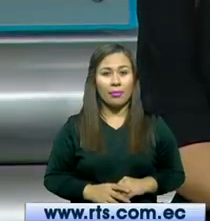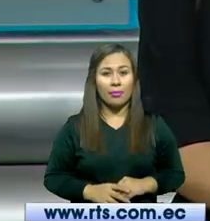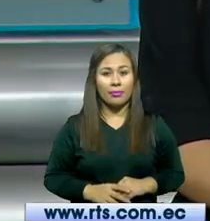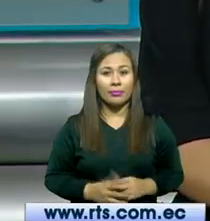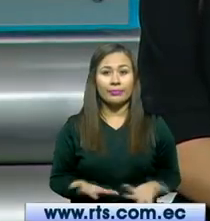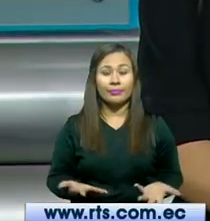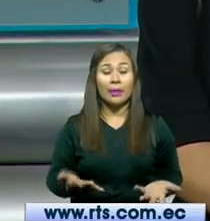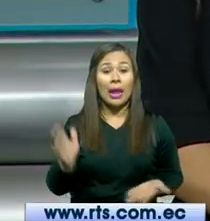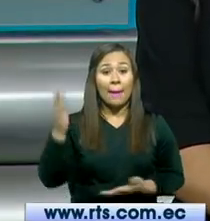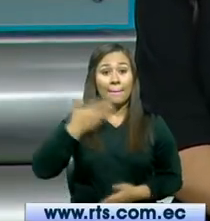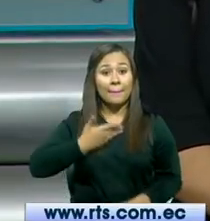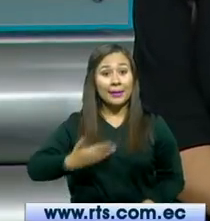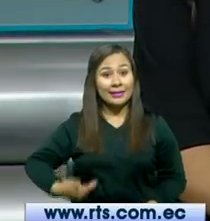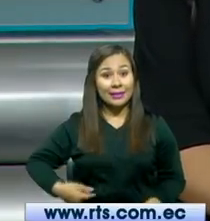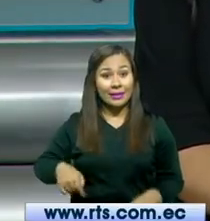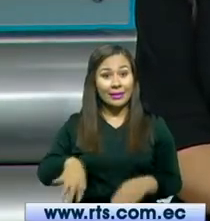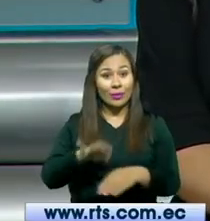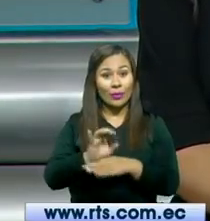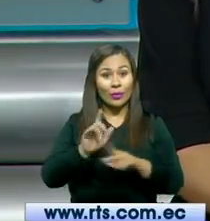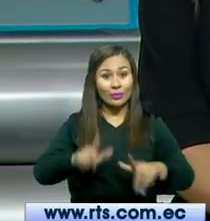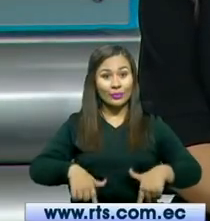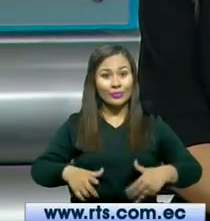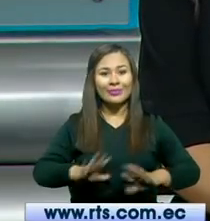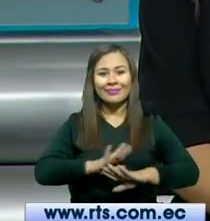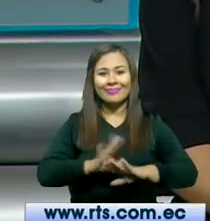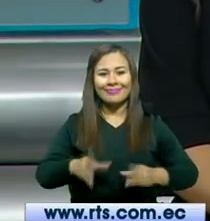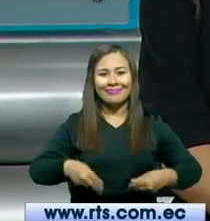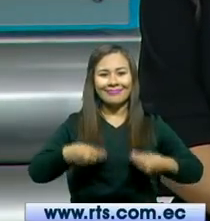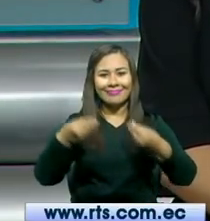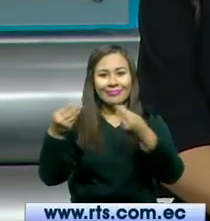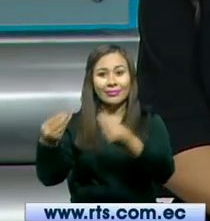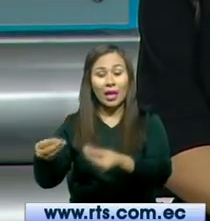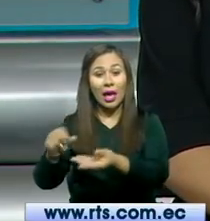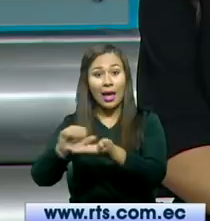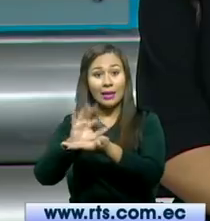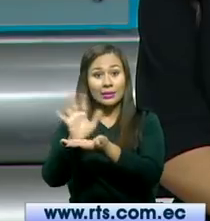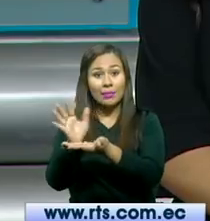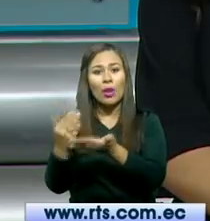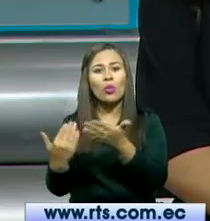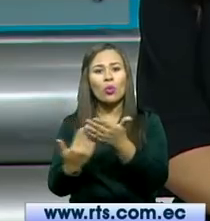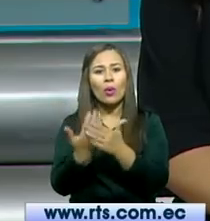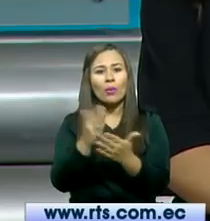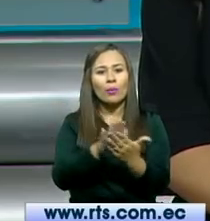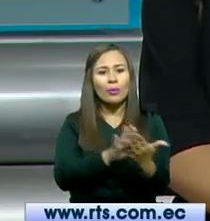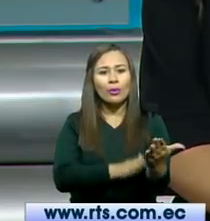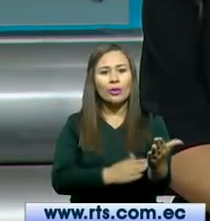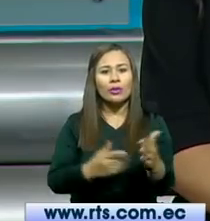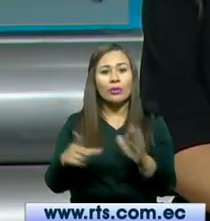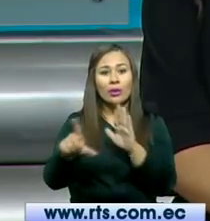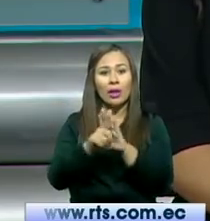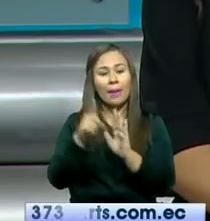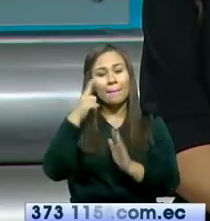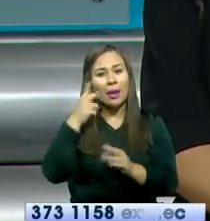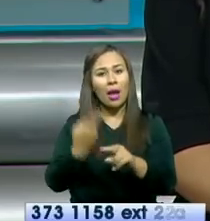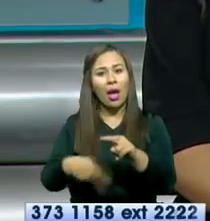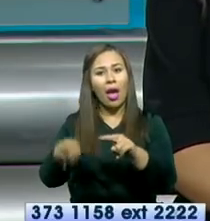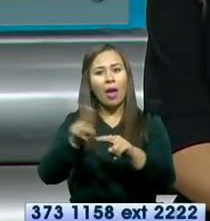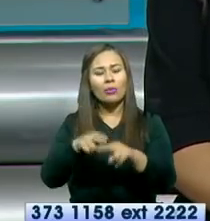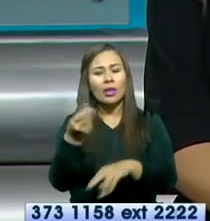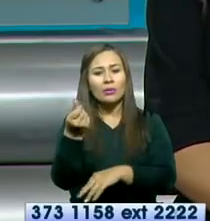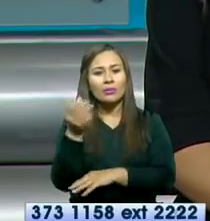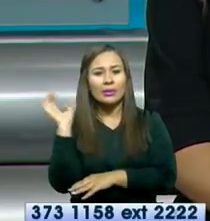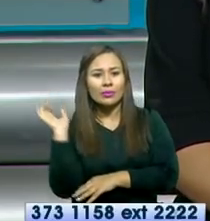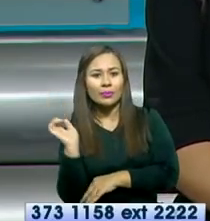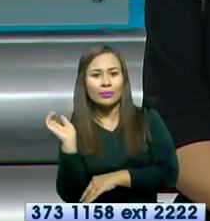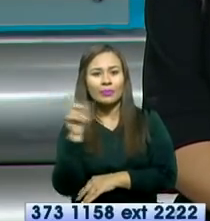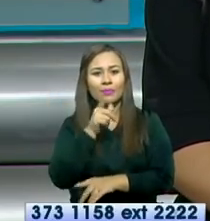El presidente de la República, Lenín Moreno, entregó a la Asamblea Nacional el proyecto de ley que viabiliza el incremento de la jubilación del Seguro Social